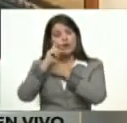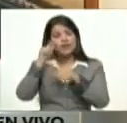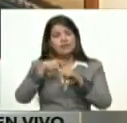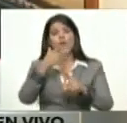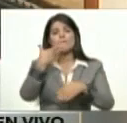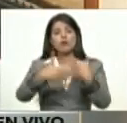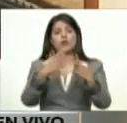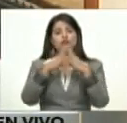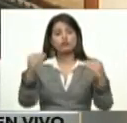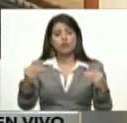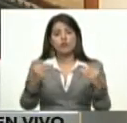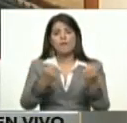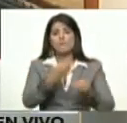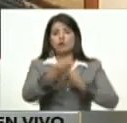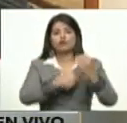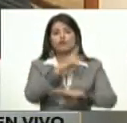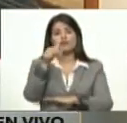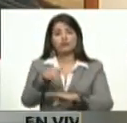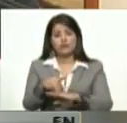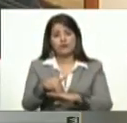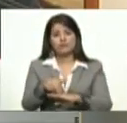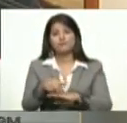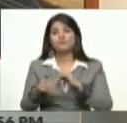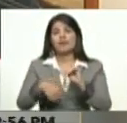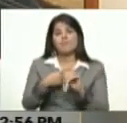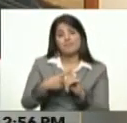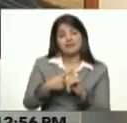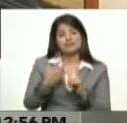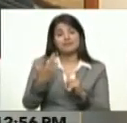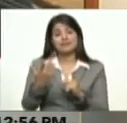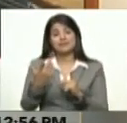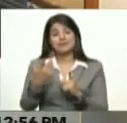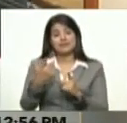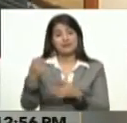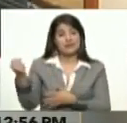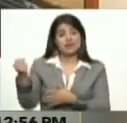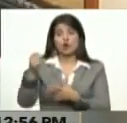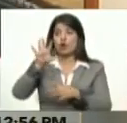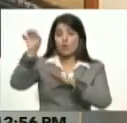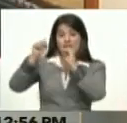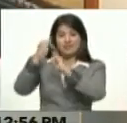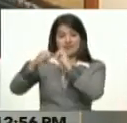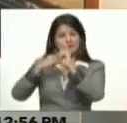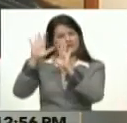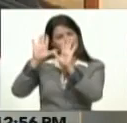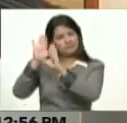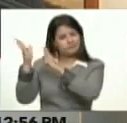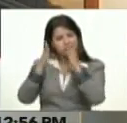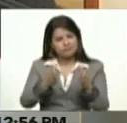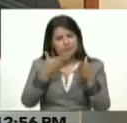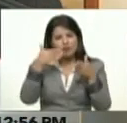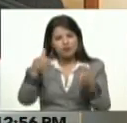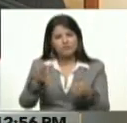generar producción nacional, sustitución de importaciones. Luego tenemos una ley que